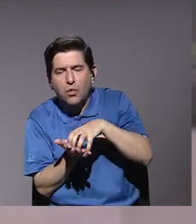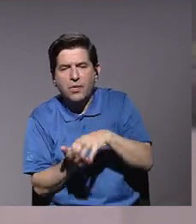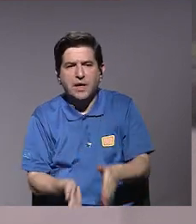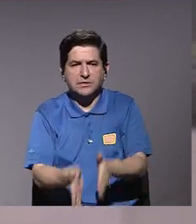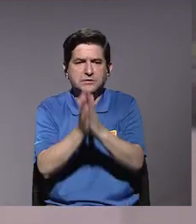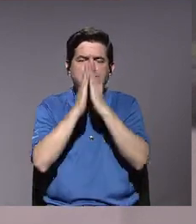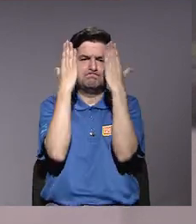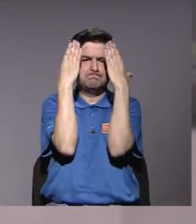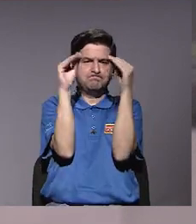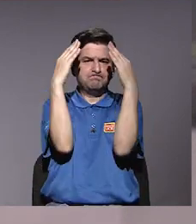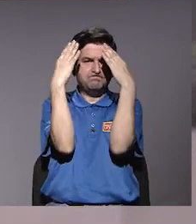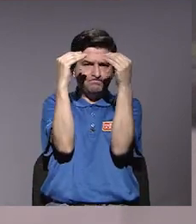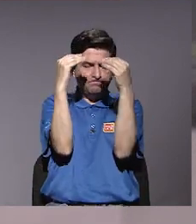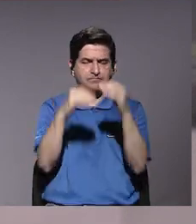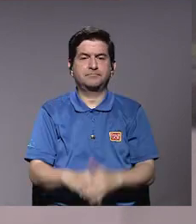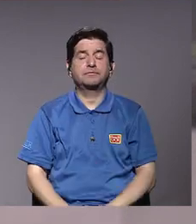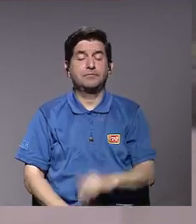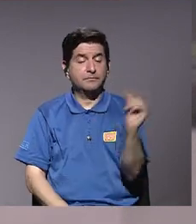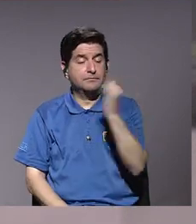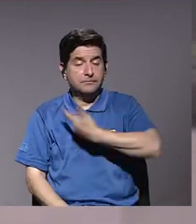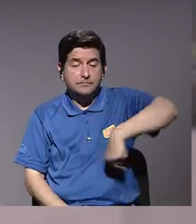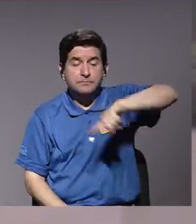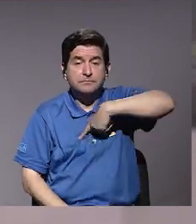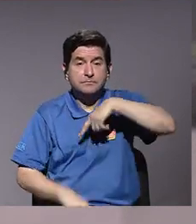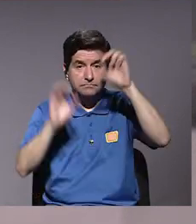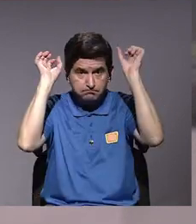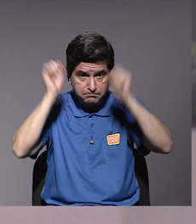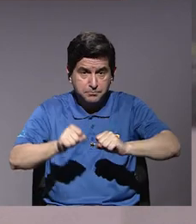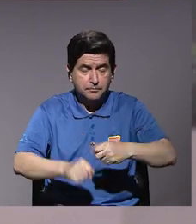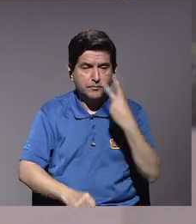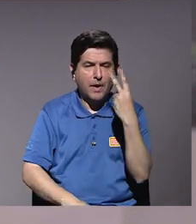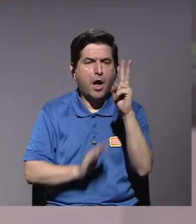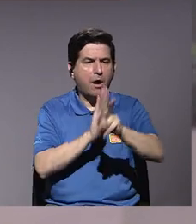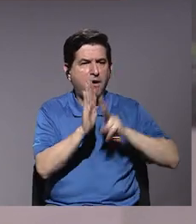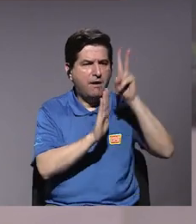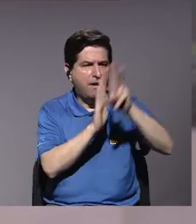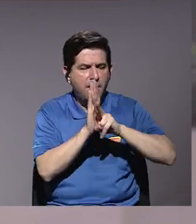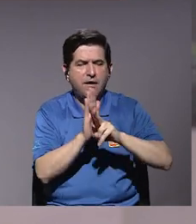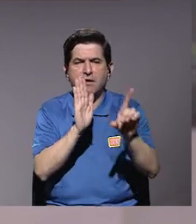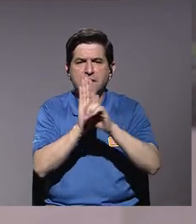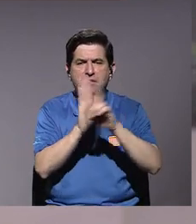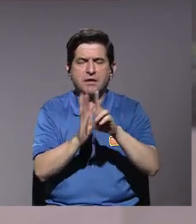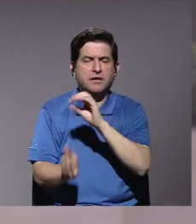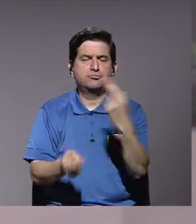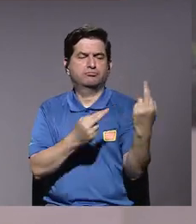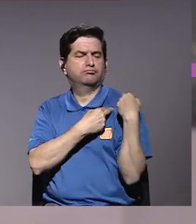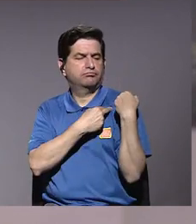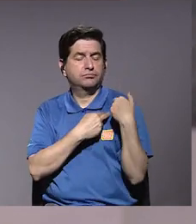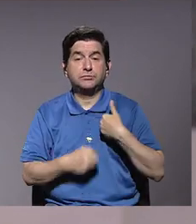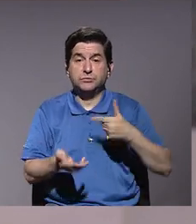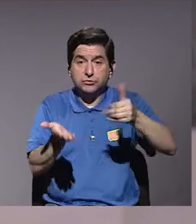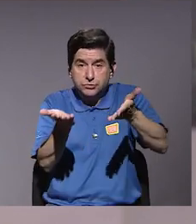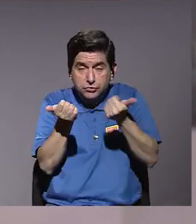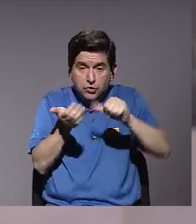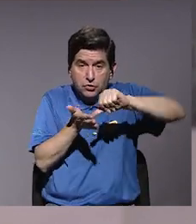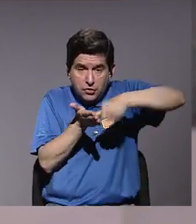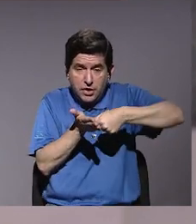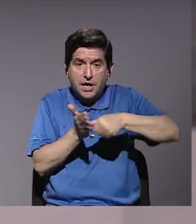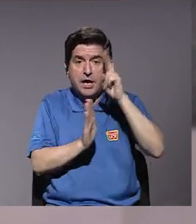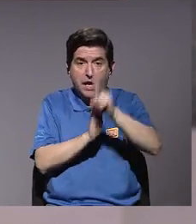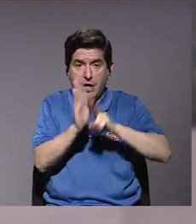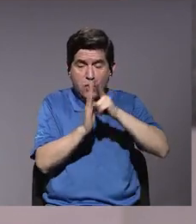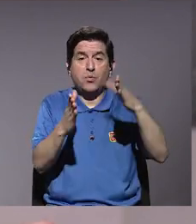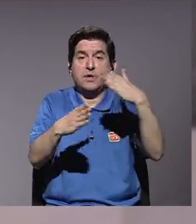sugerencias, sus dudas, uh-huh, su solicitud de información, y donde pueden también ver videos sobre derechos y deberes, que